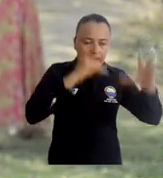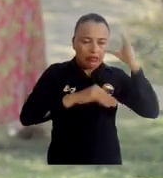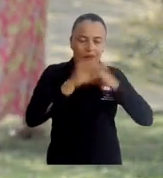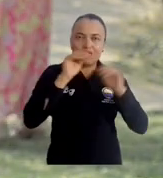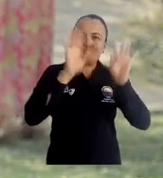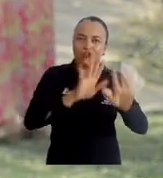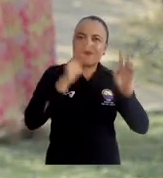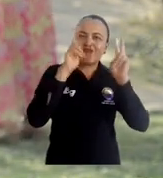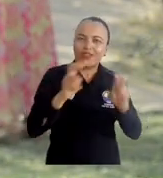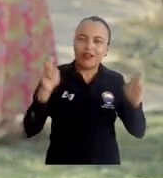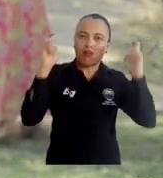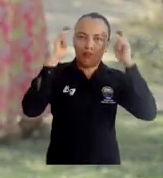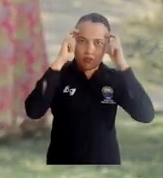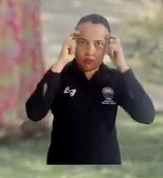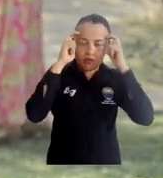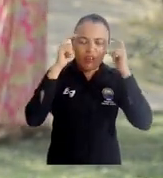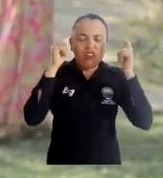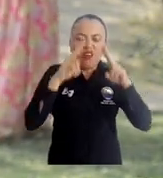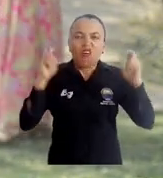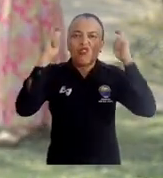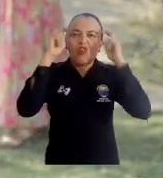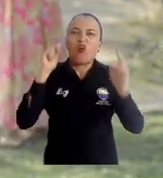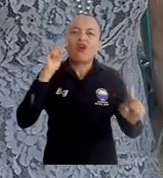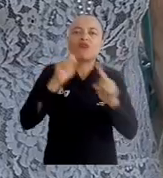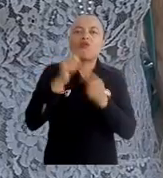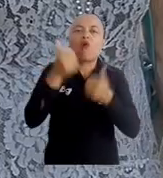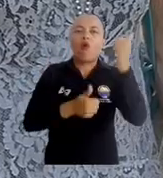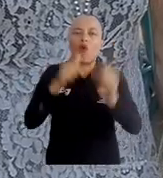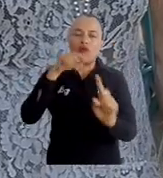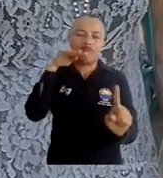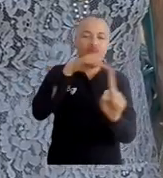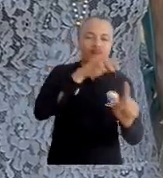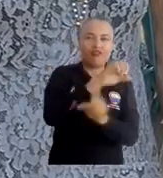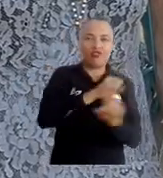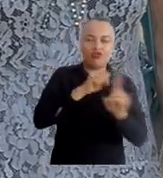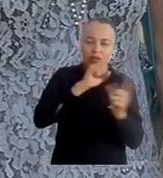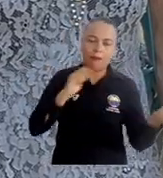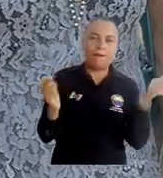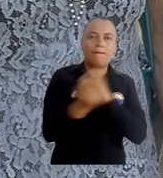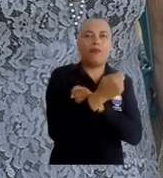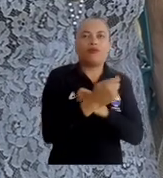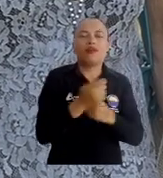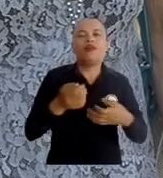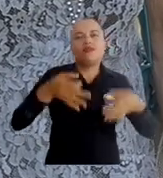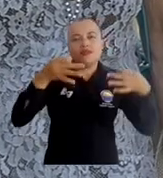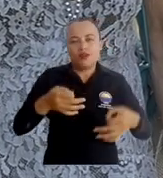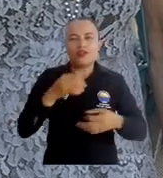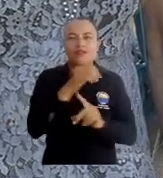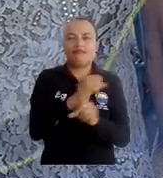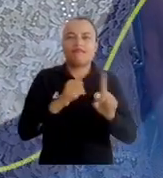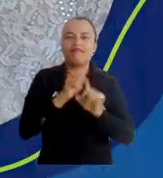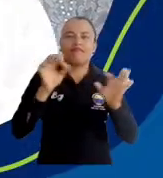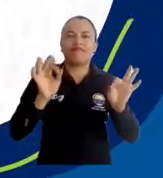el conocimiento debe que ser para transformar sociedades y tener sensibilidad social.